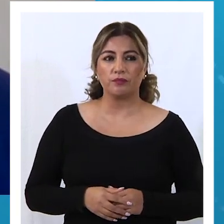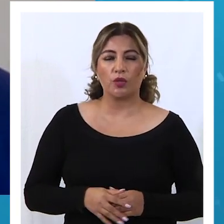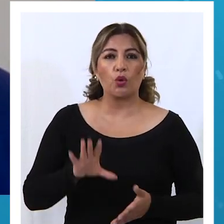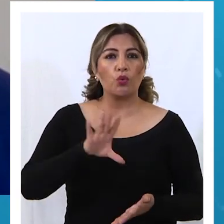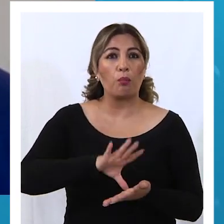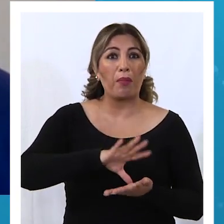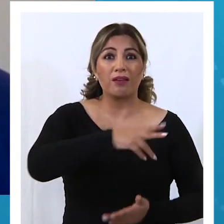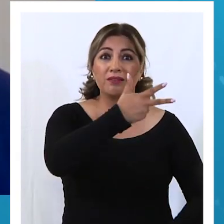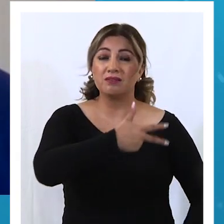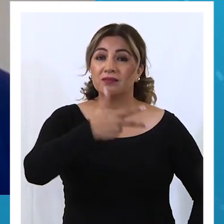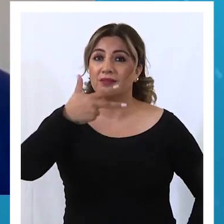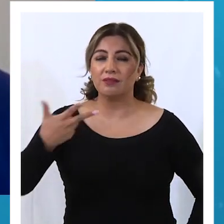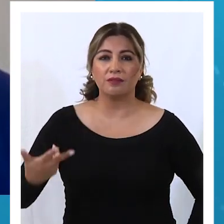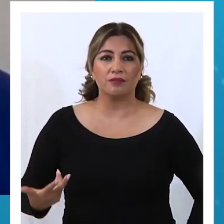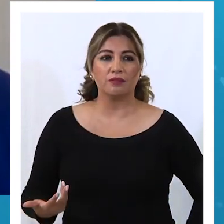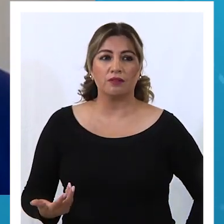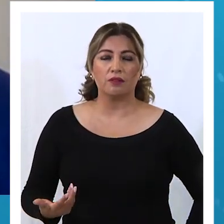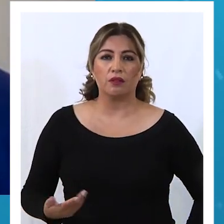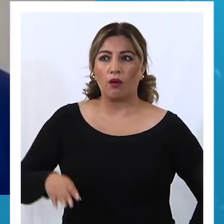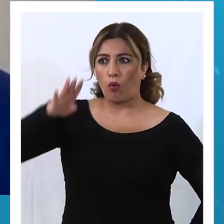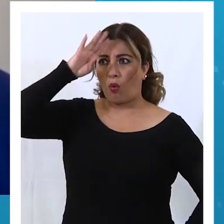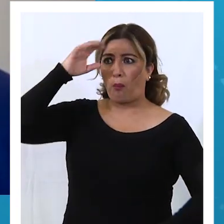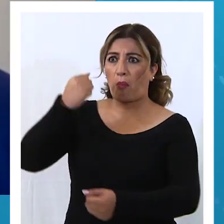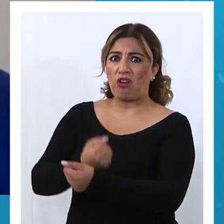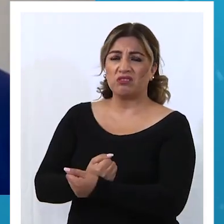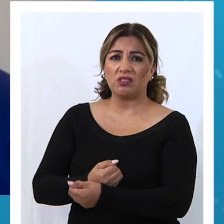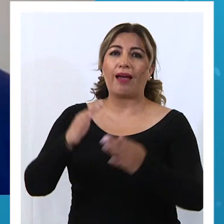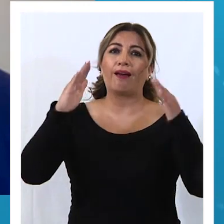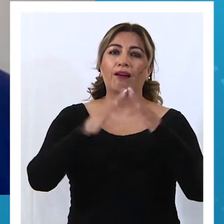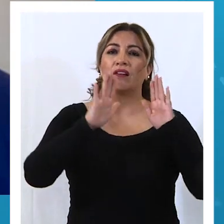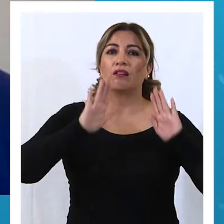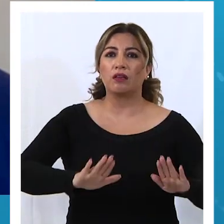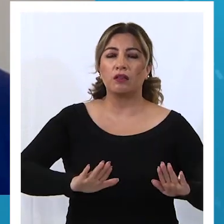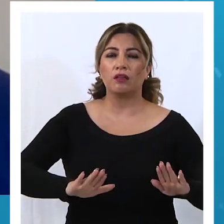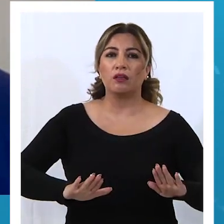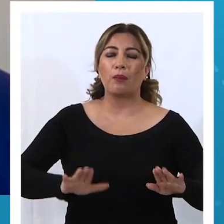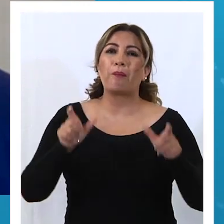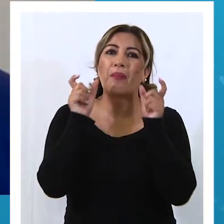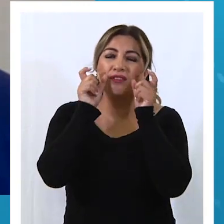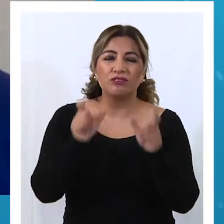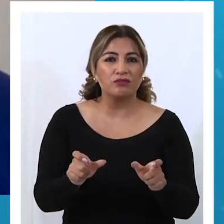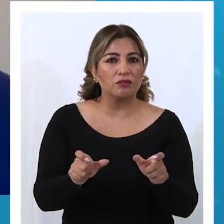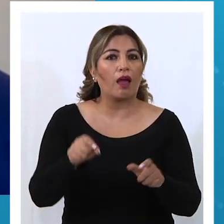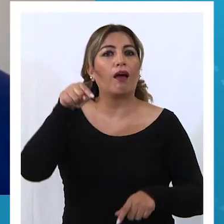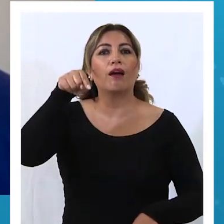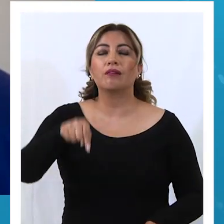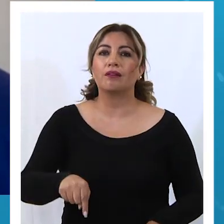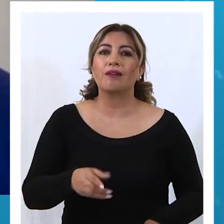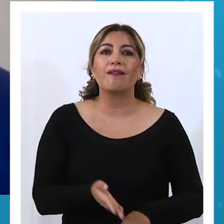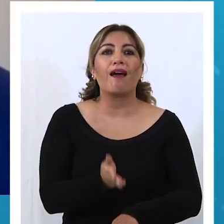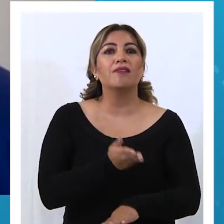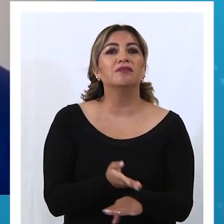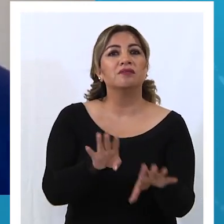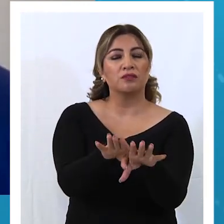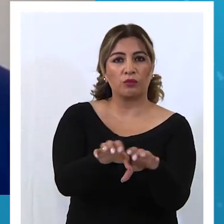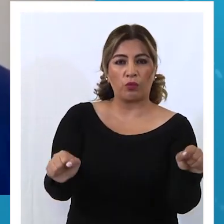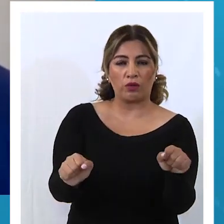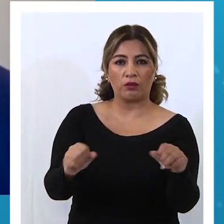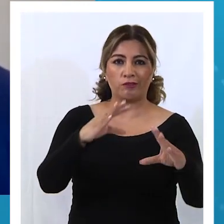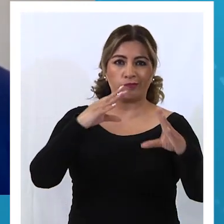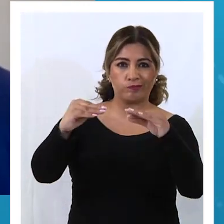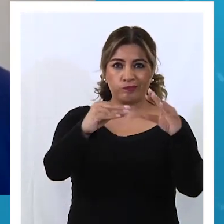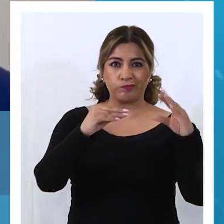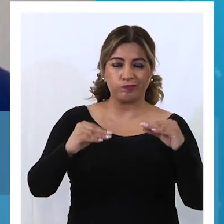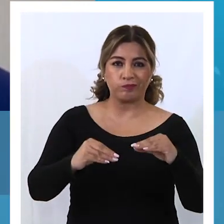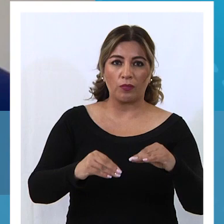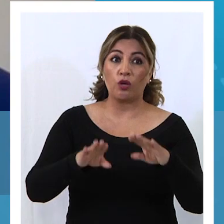país como Dinamarca uno no va a mandar a la policía ni va a hacer un toque de queda para controlar una demanda social. O sea, aquí se negocia antes. Entonces lo que